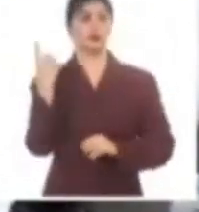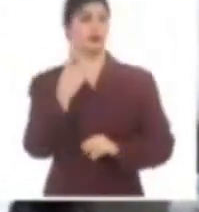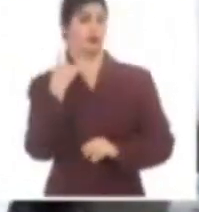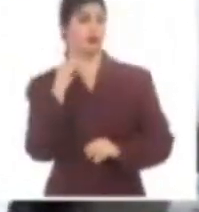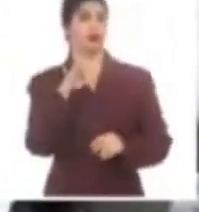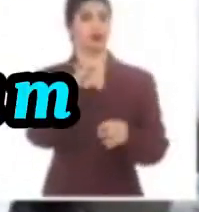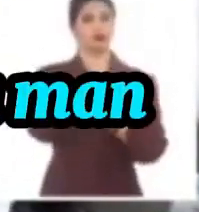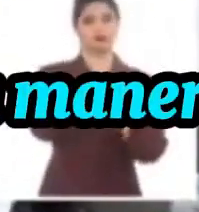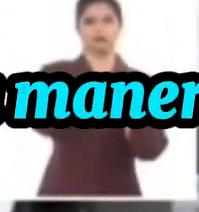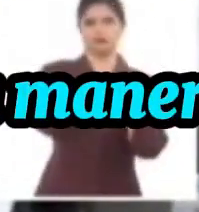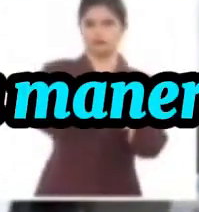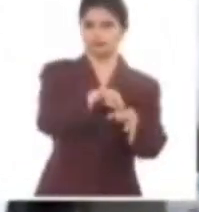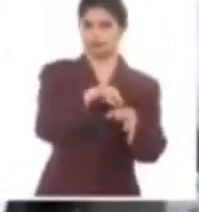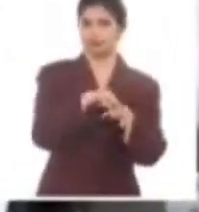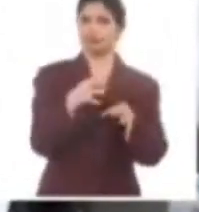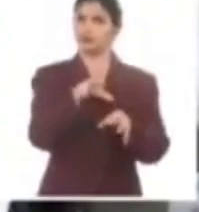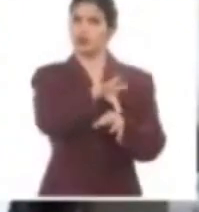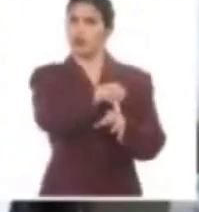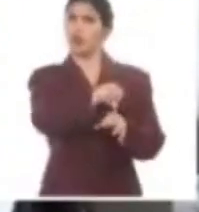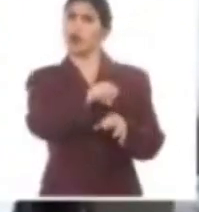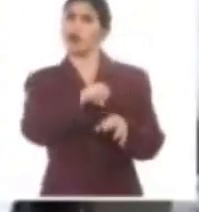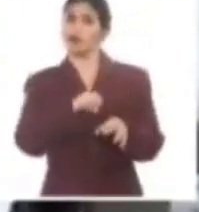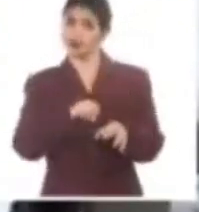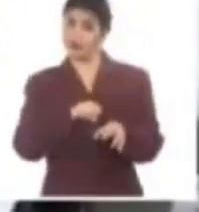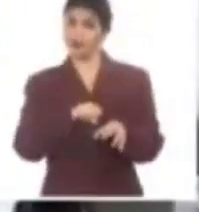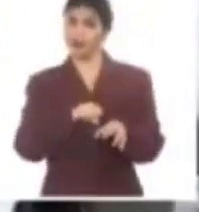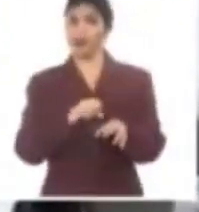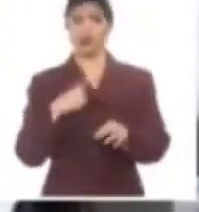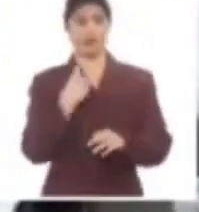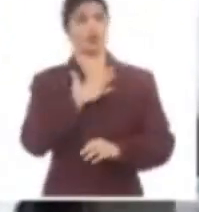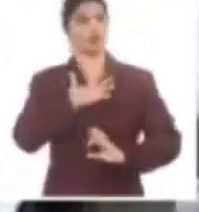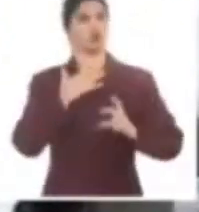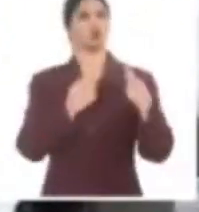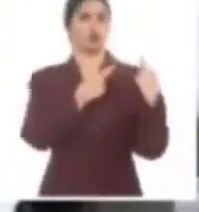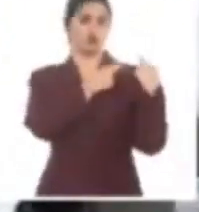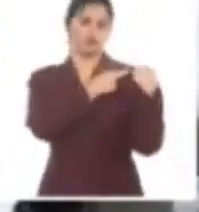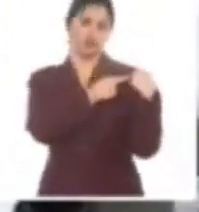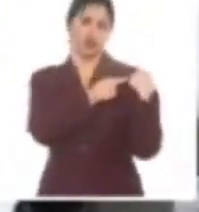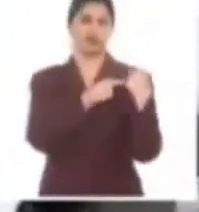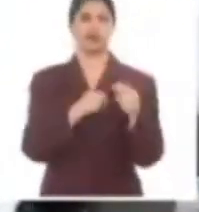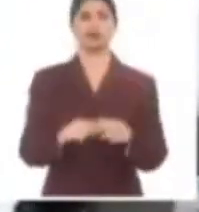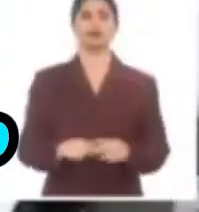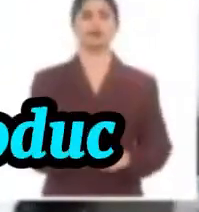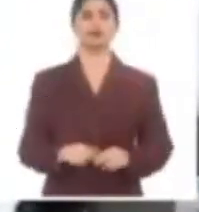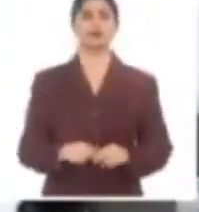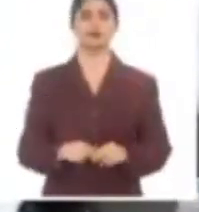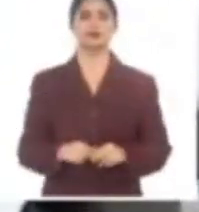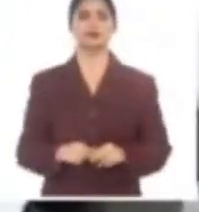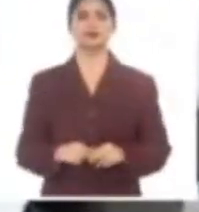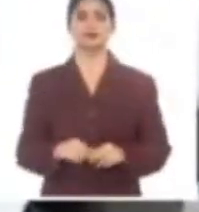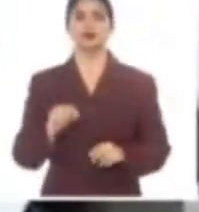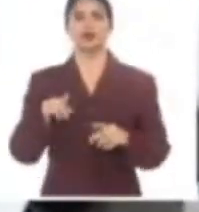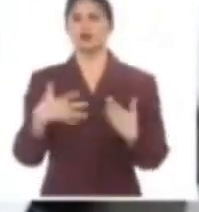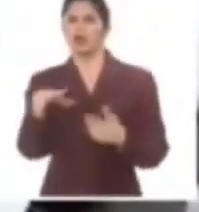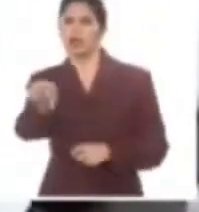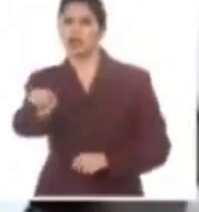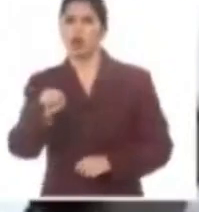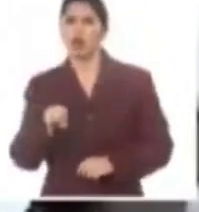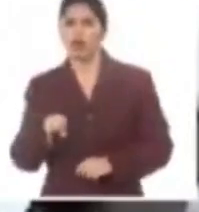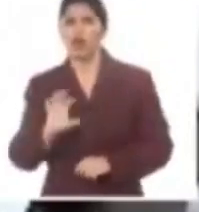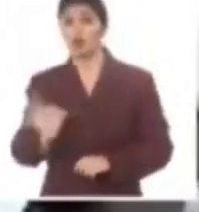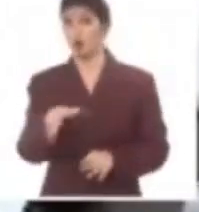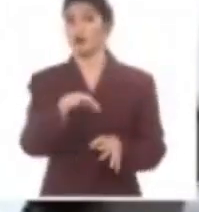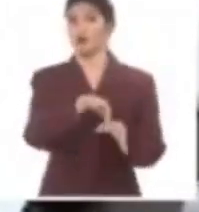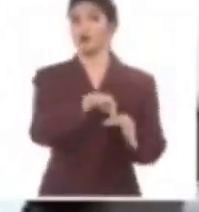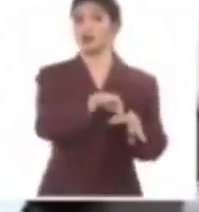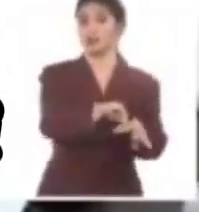a disponer de una manera segura, somos los que seamos capaces nosotros mismos de producir. Y eso